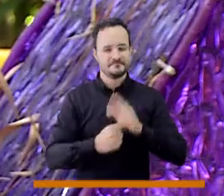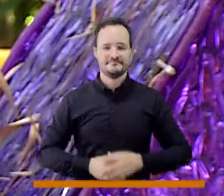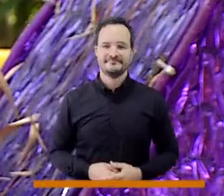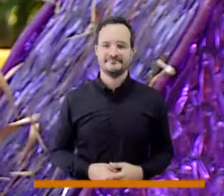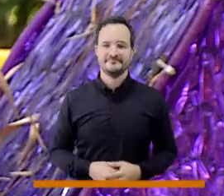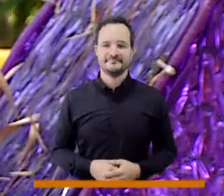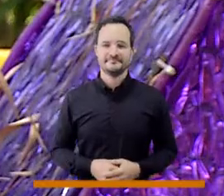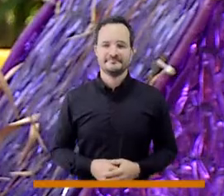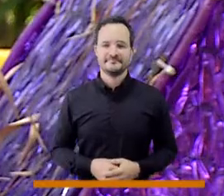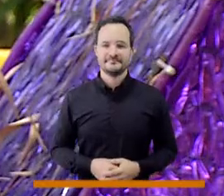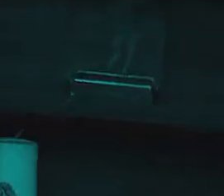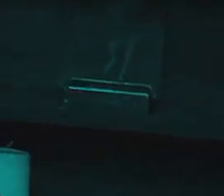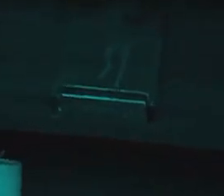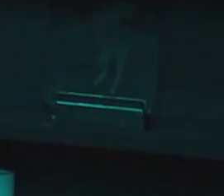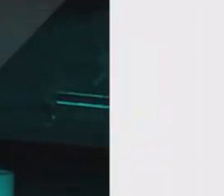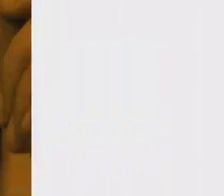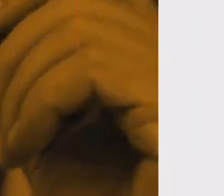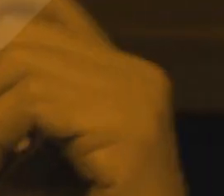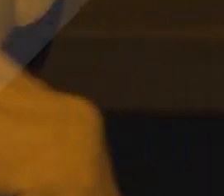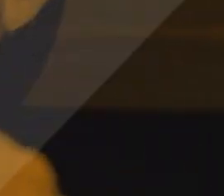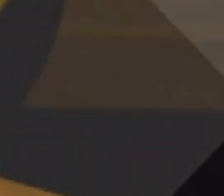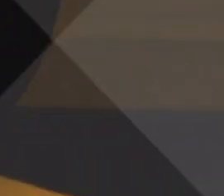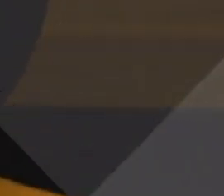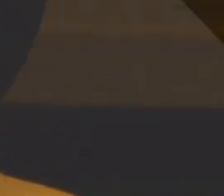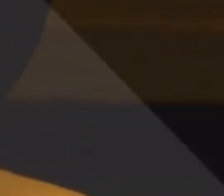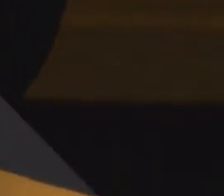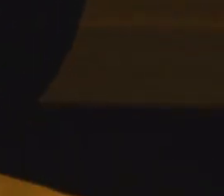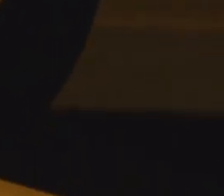este periodo de sesiones.